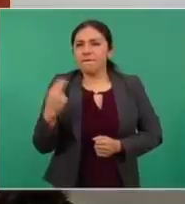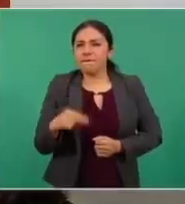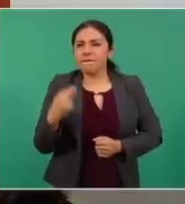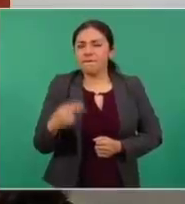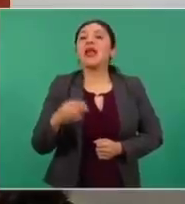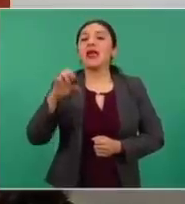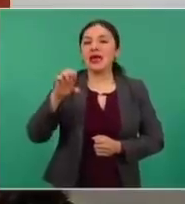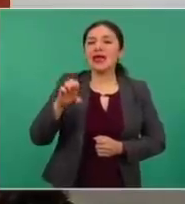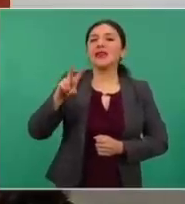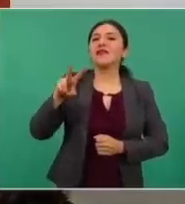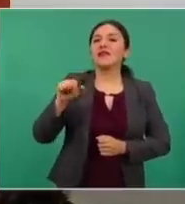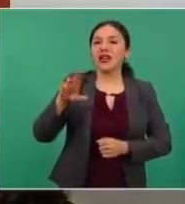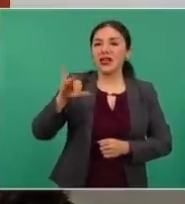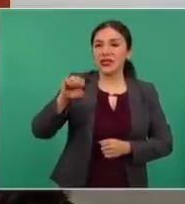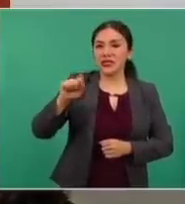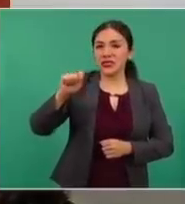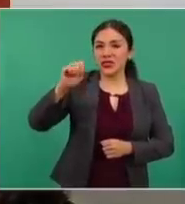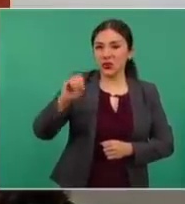Evaristo